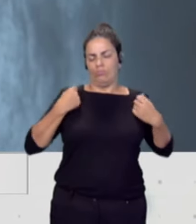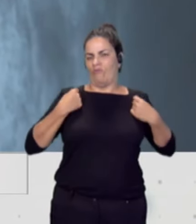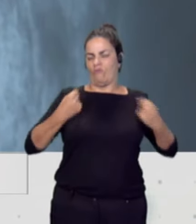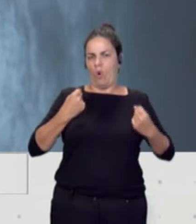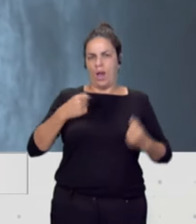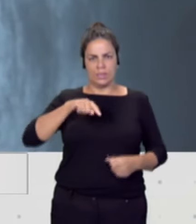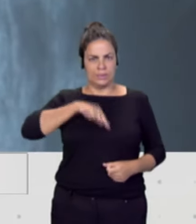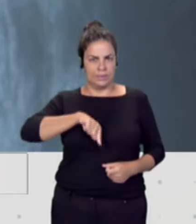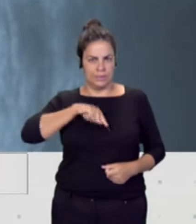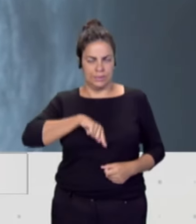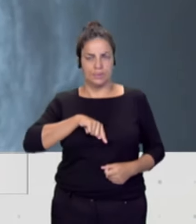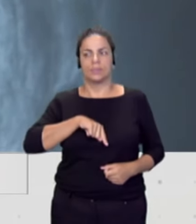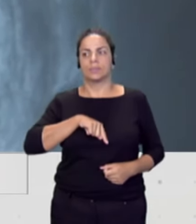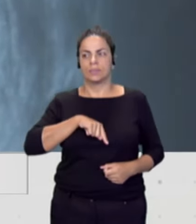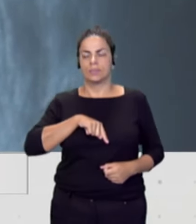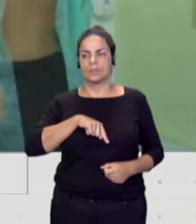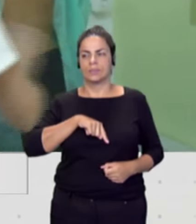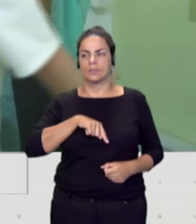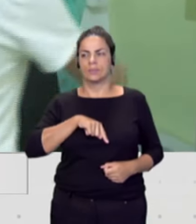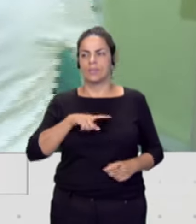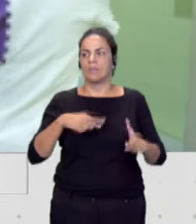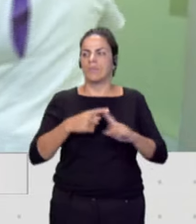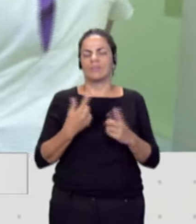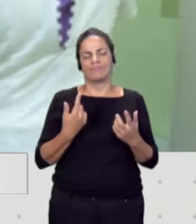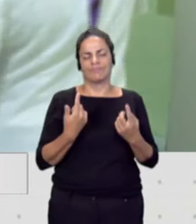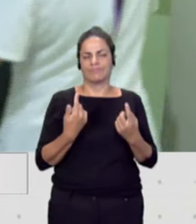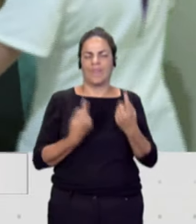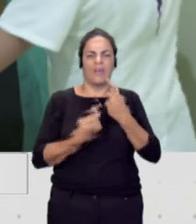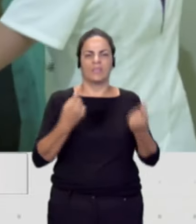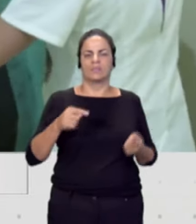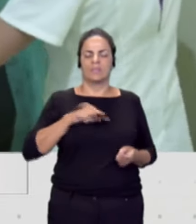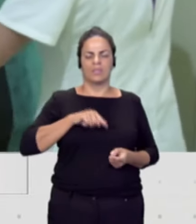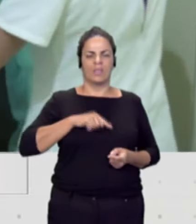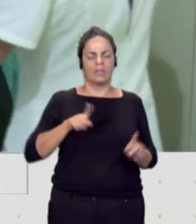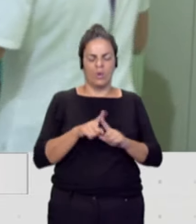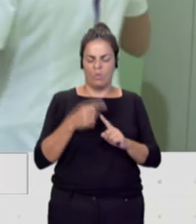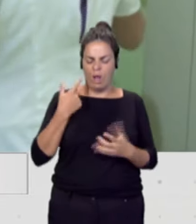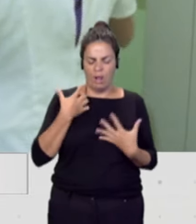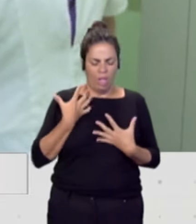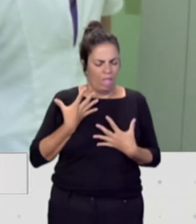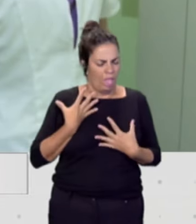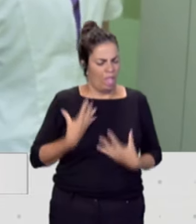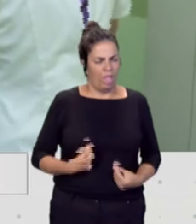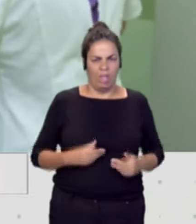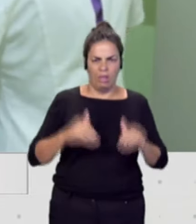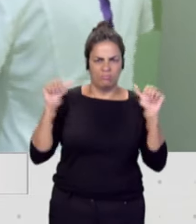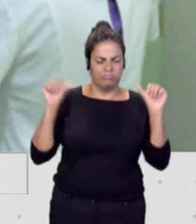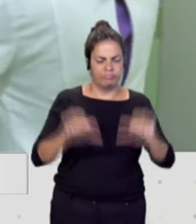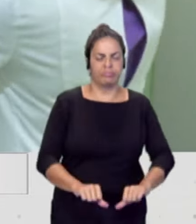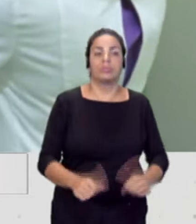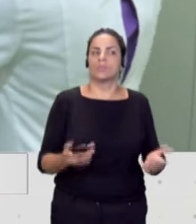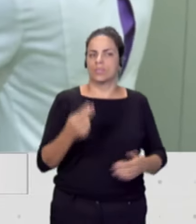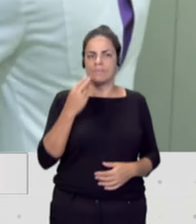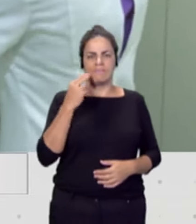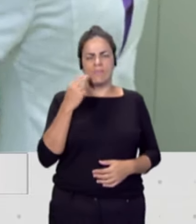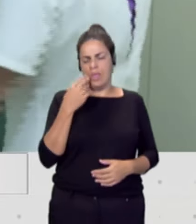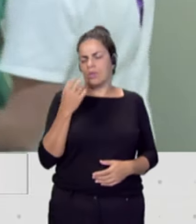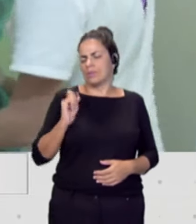y se van a sentir como un poco derrumbados y esto es un miedo que está muy presente también, ¿no? El miedo a